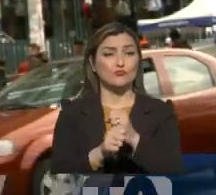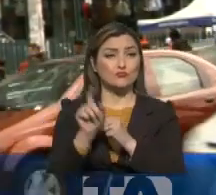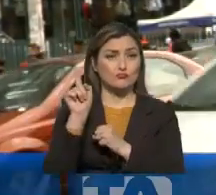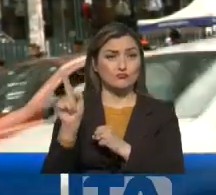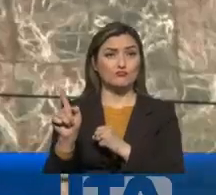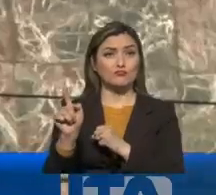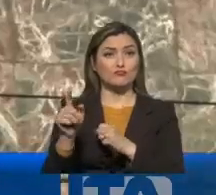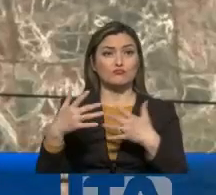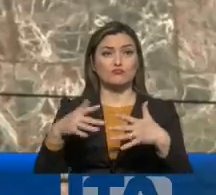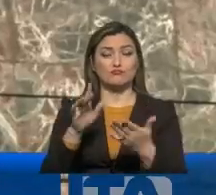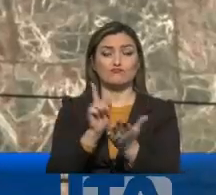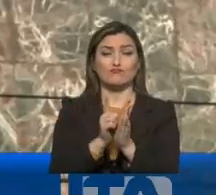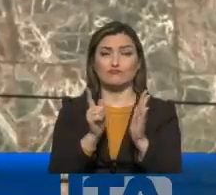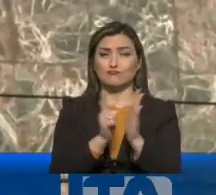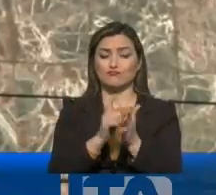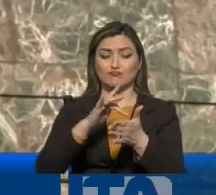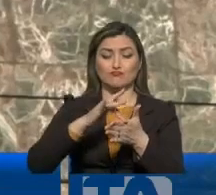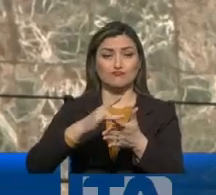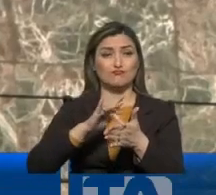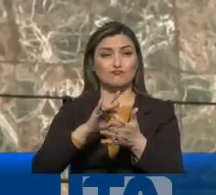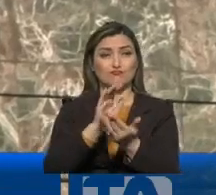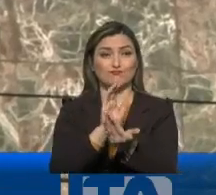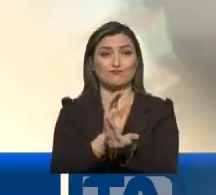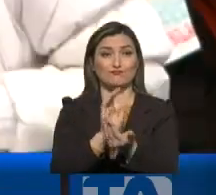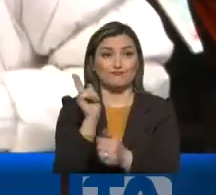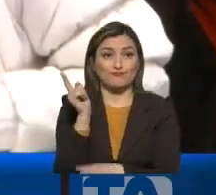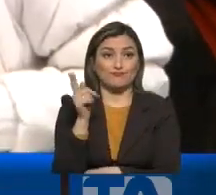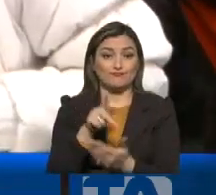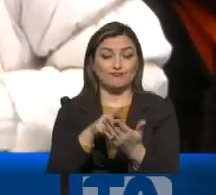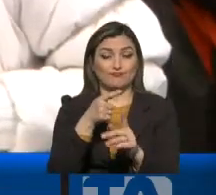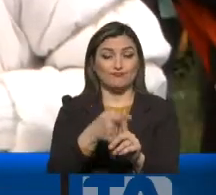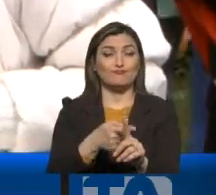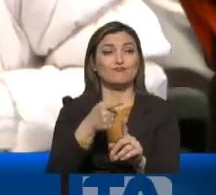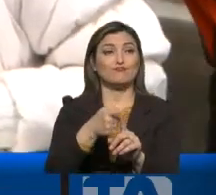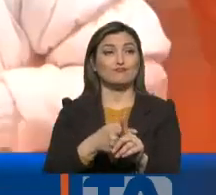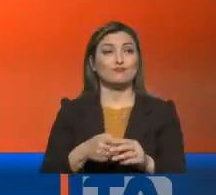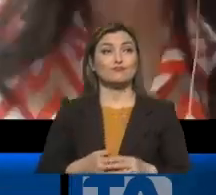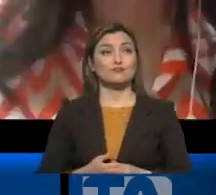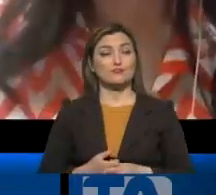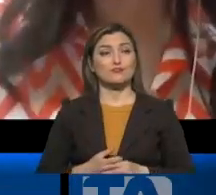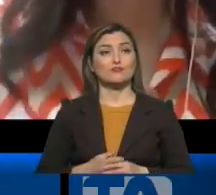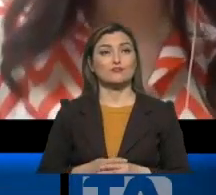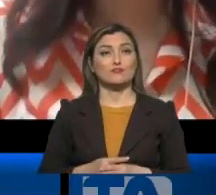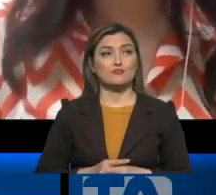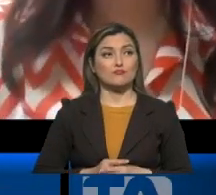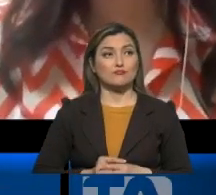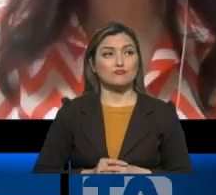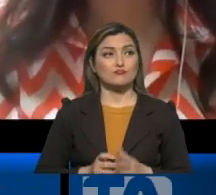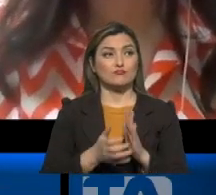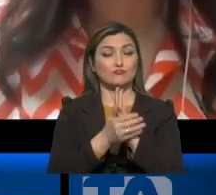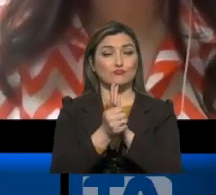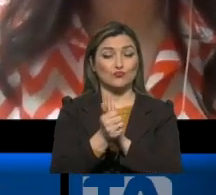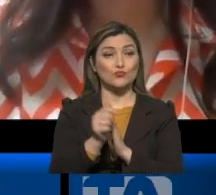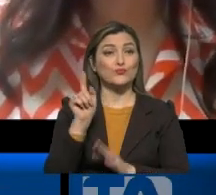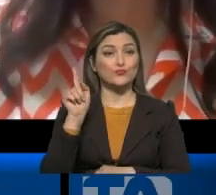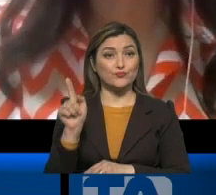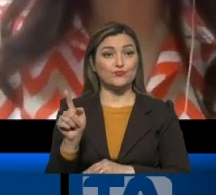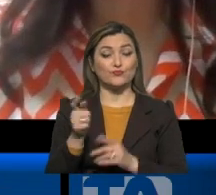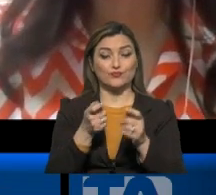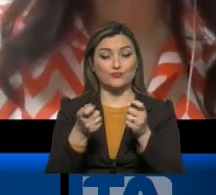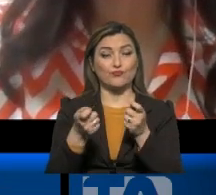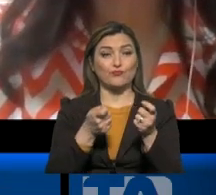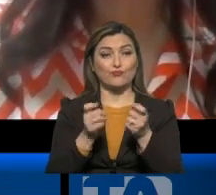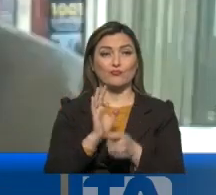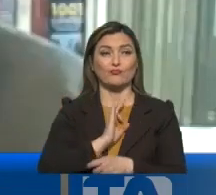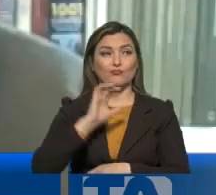prendieron las alertas respecto a los riesgos que corre el sistema de pensiones de la seguridad social según el experto de actuar ya por manejos